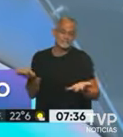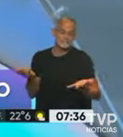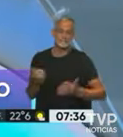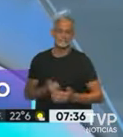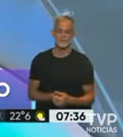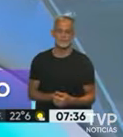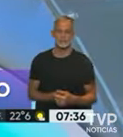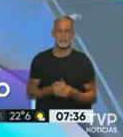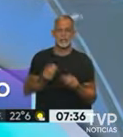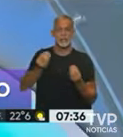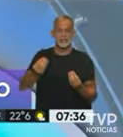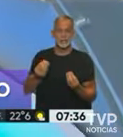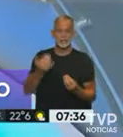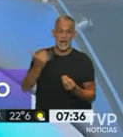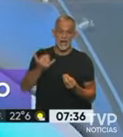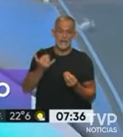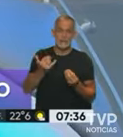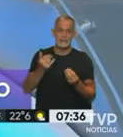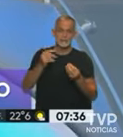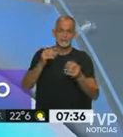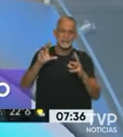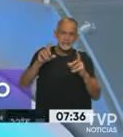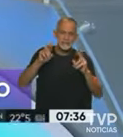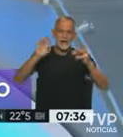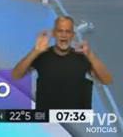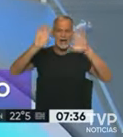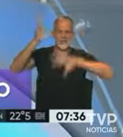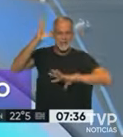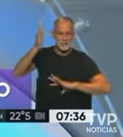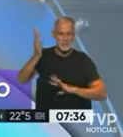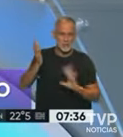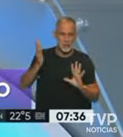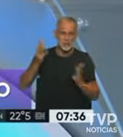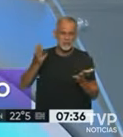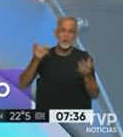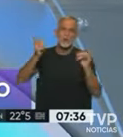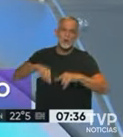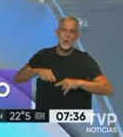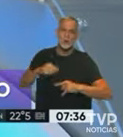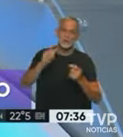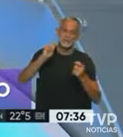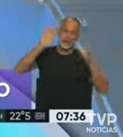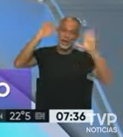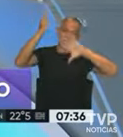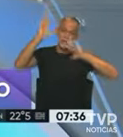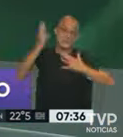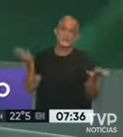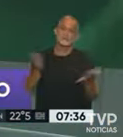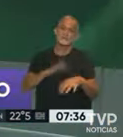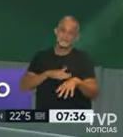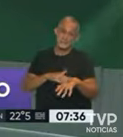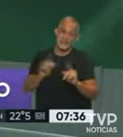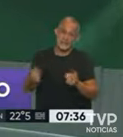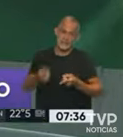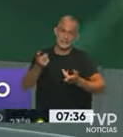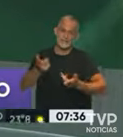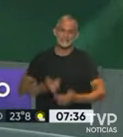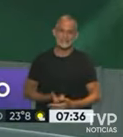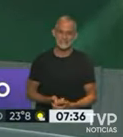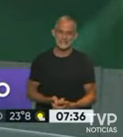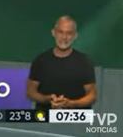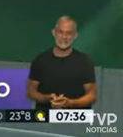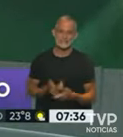sucede es que hay cuestiones climáticas esto Quería decirte porque por qué vuelven a aparecer el cambio climático también no seguramente afecta muchísimo la